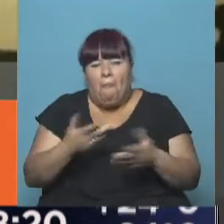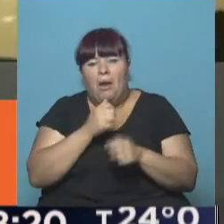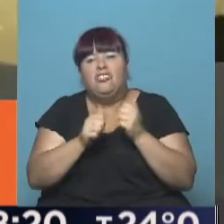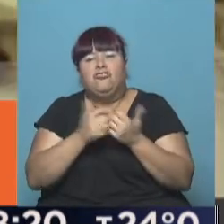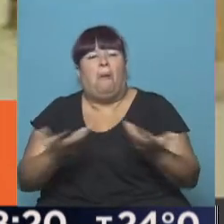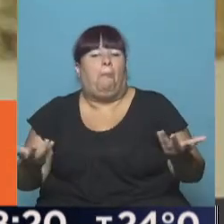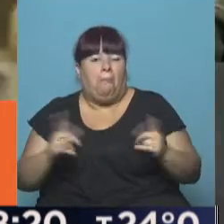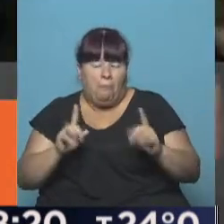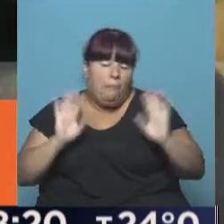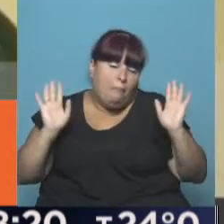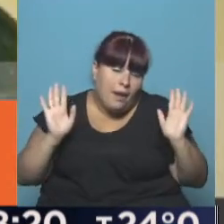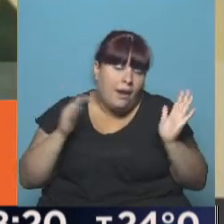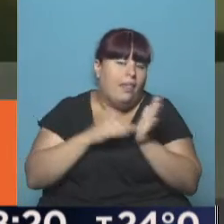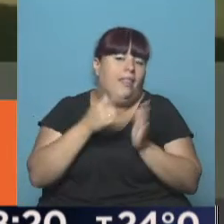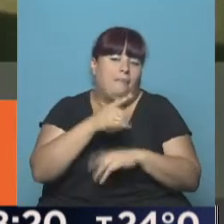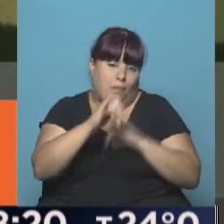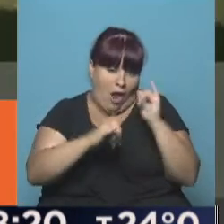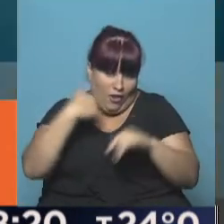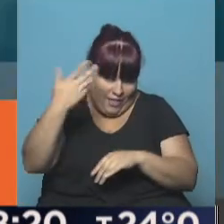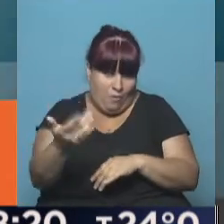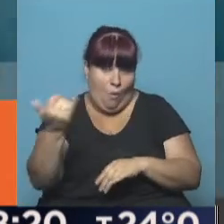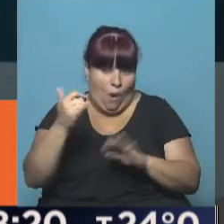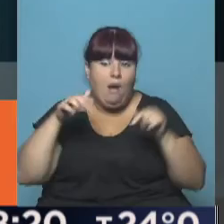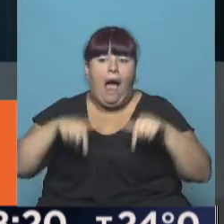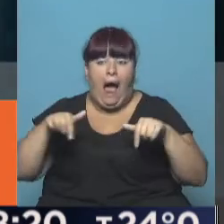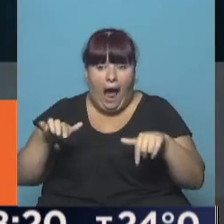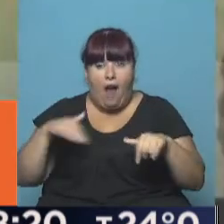y poco contenido. Pero eso vamos a terminar hablándolo el jueves. Por